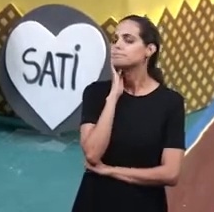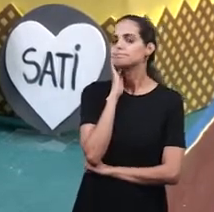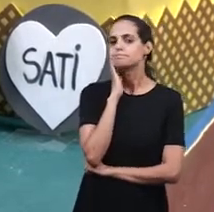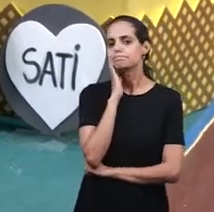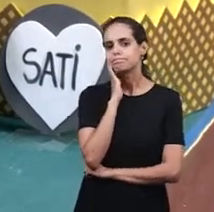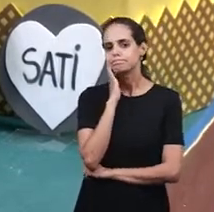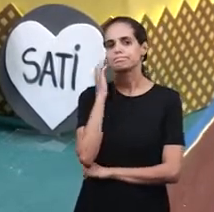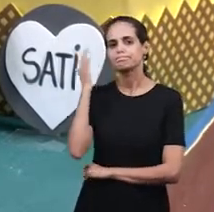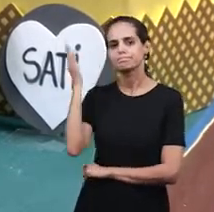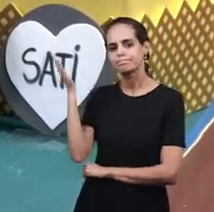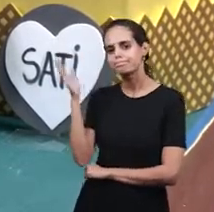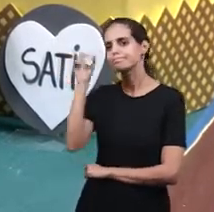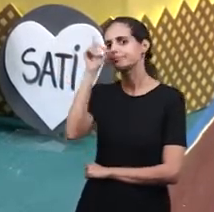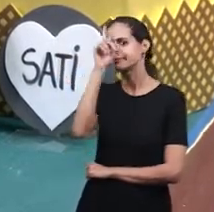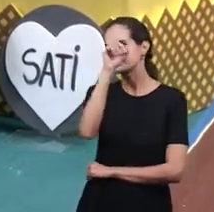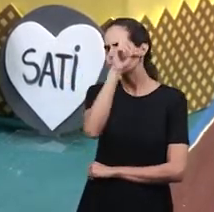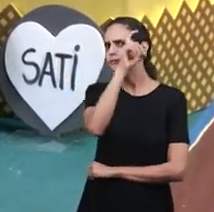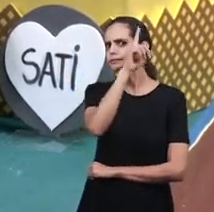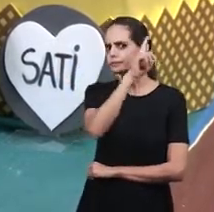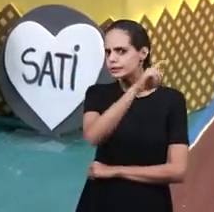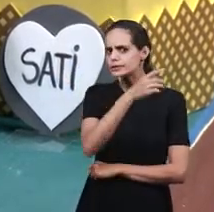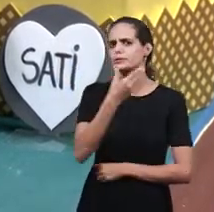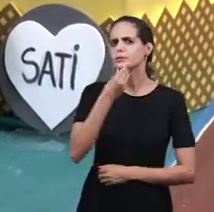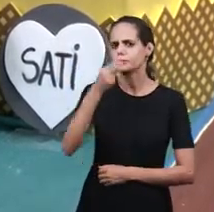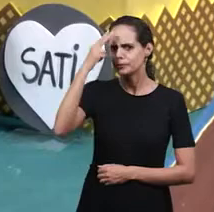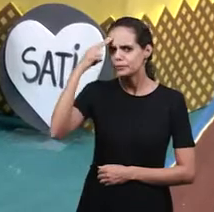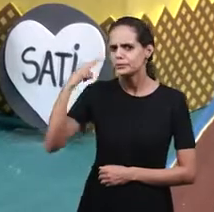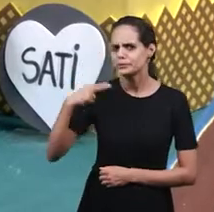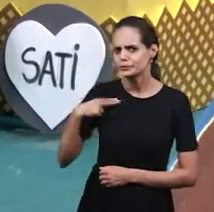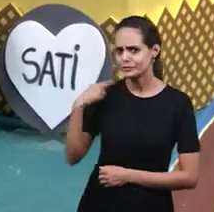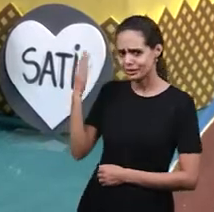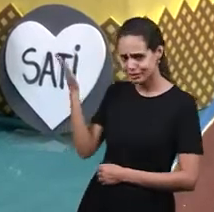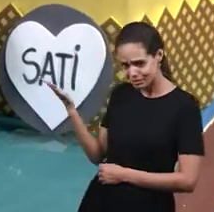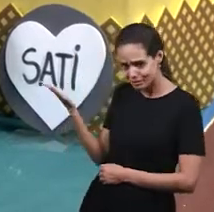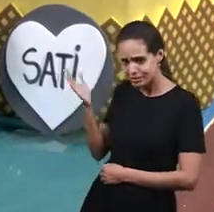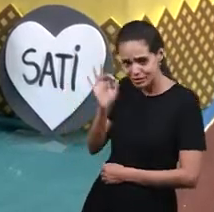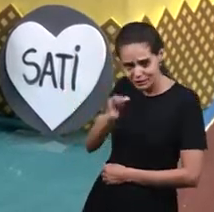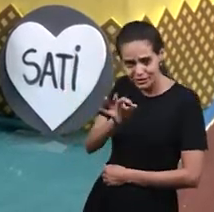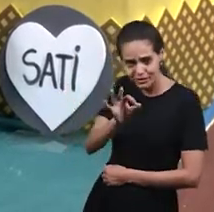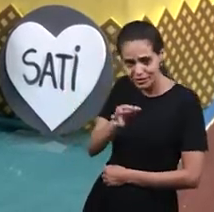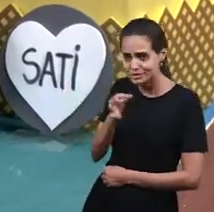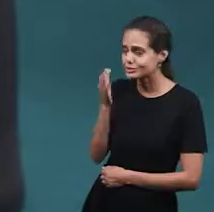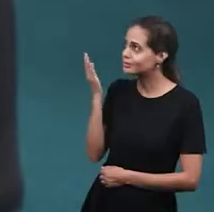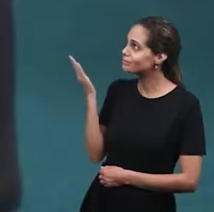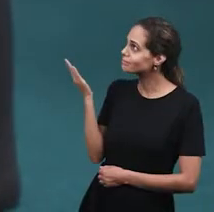¿En qué situación tan difícil estaba José, no?